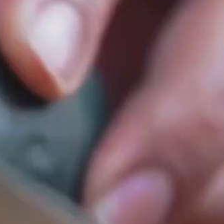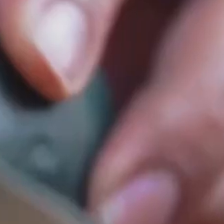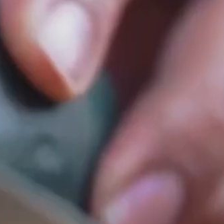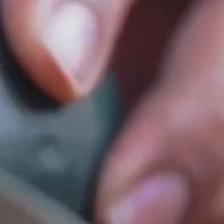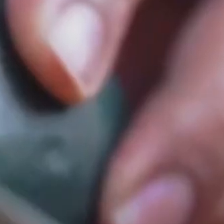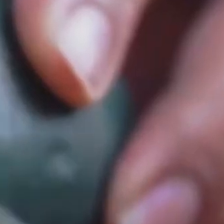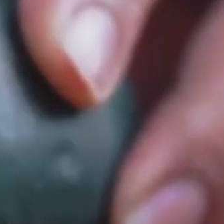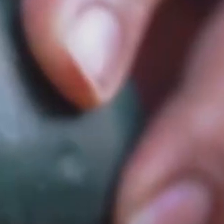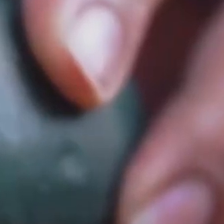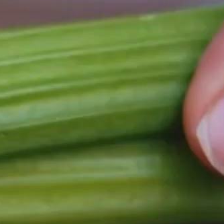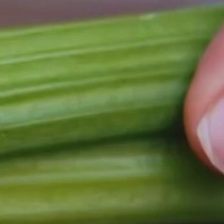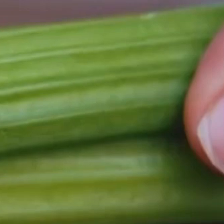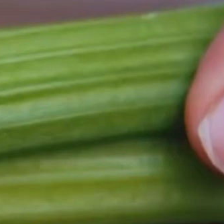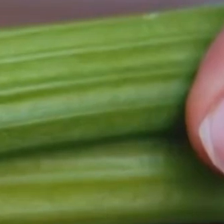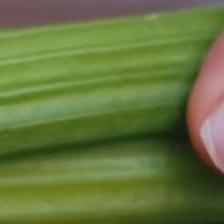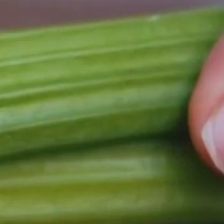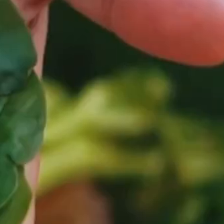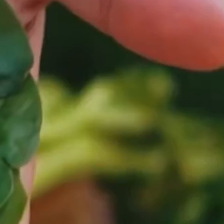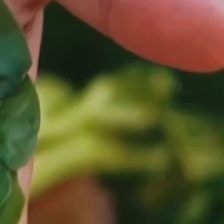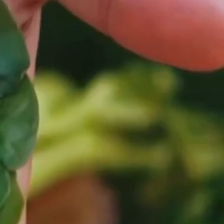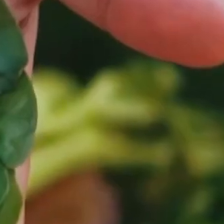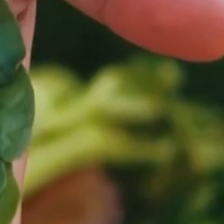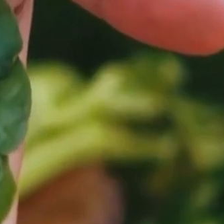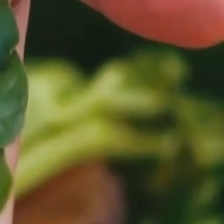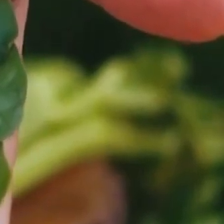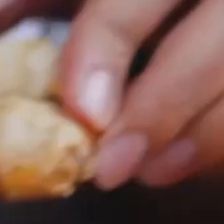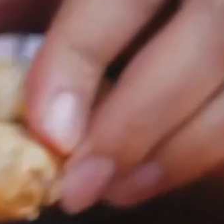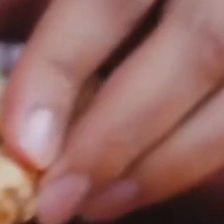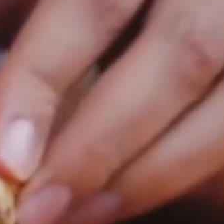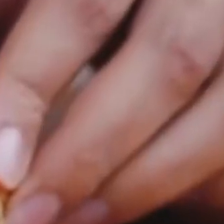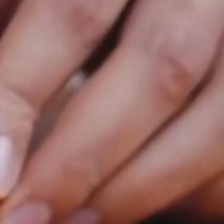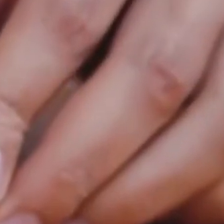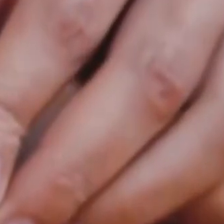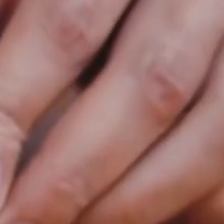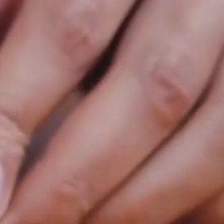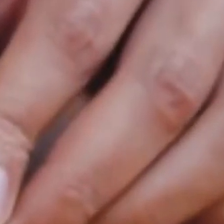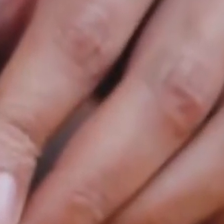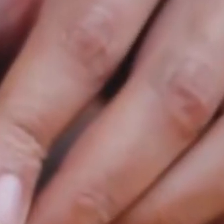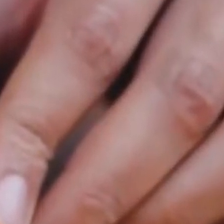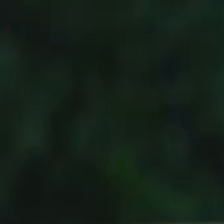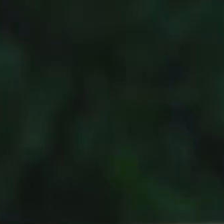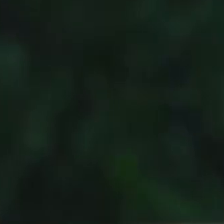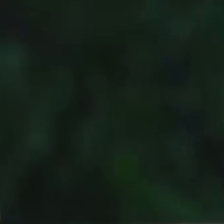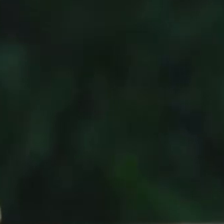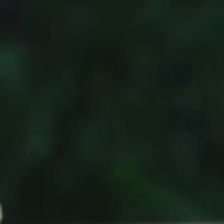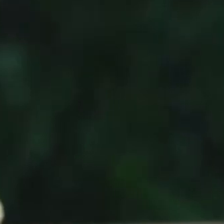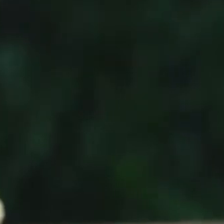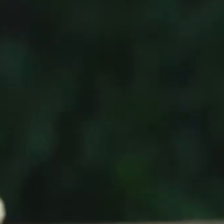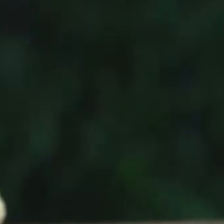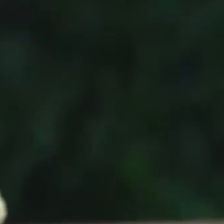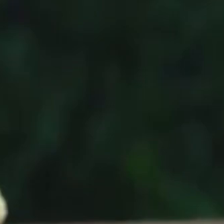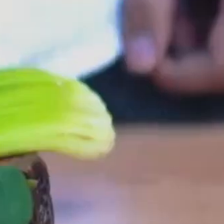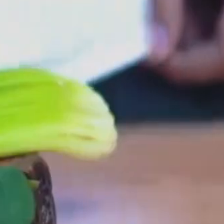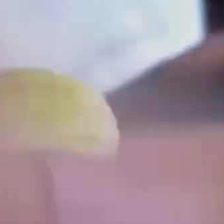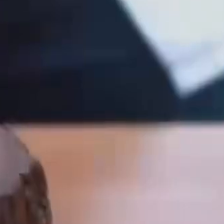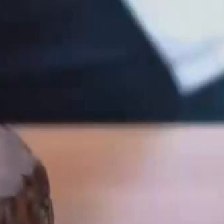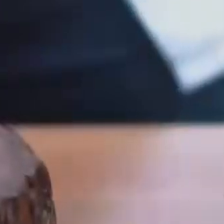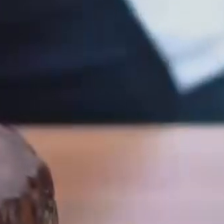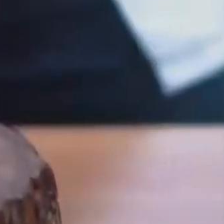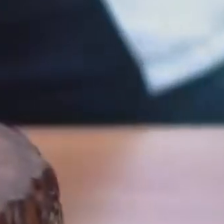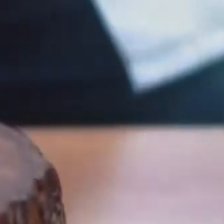crema de piña, pepino, apio, espinaca, jengibre, aloe vera.